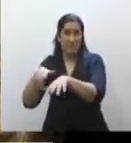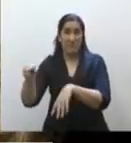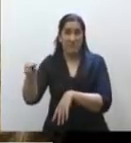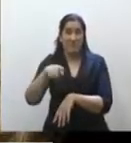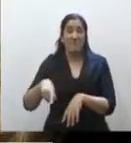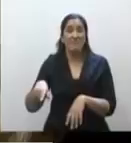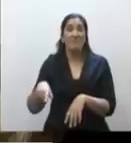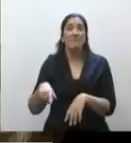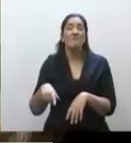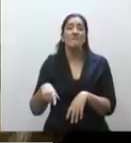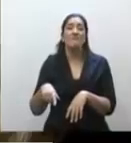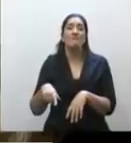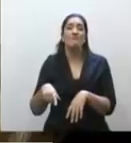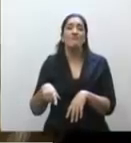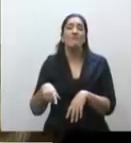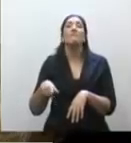que también